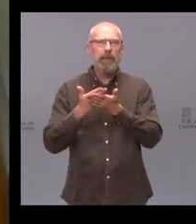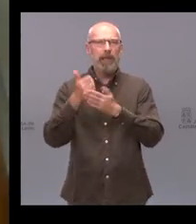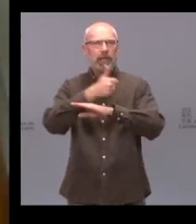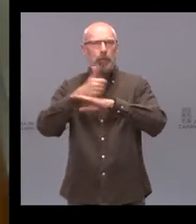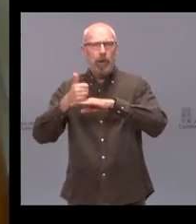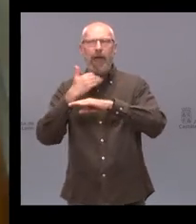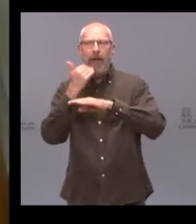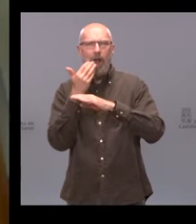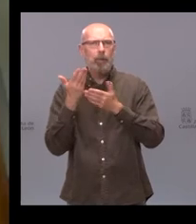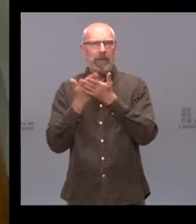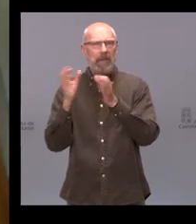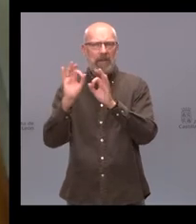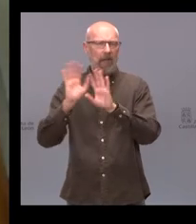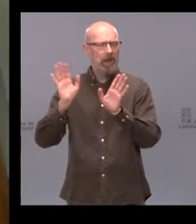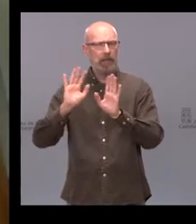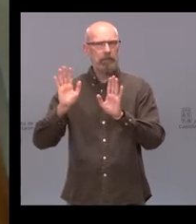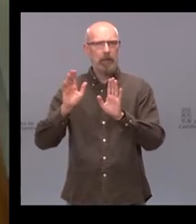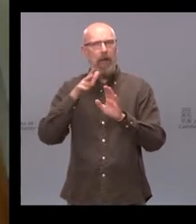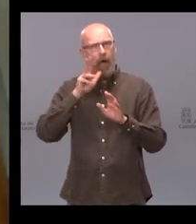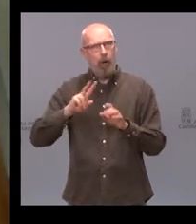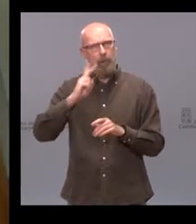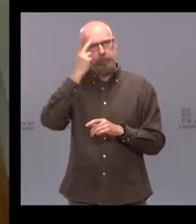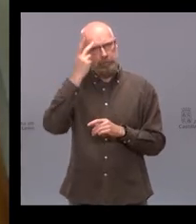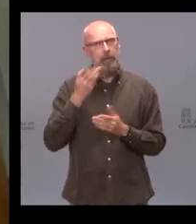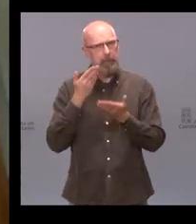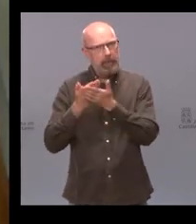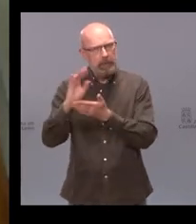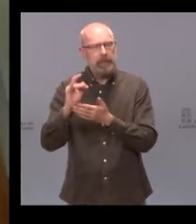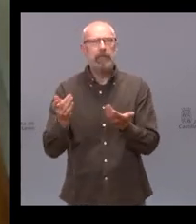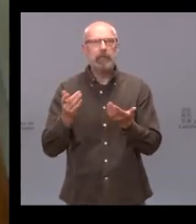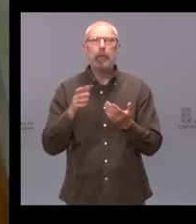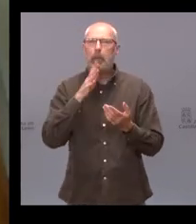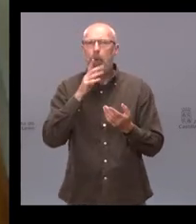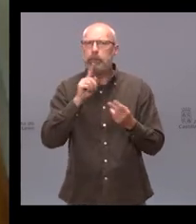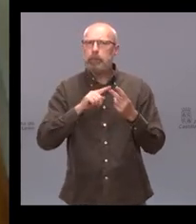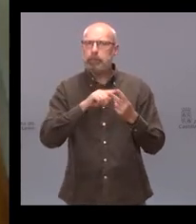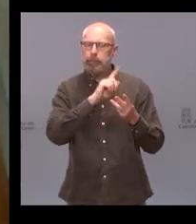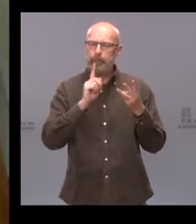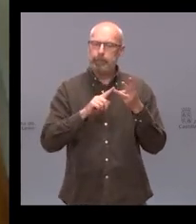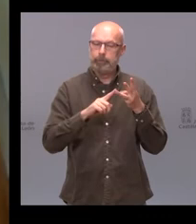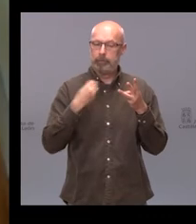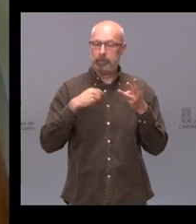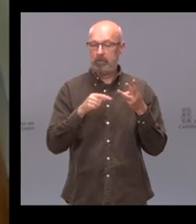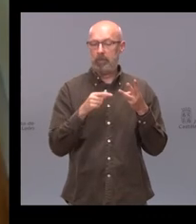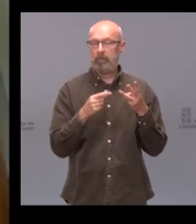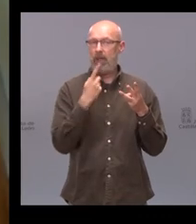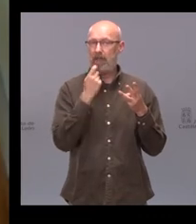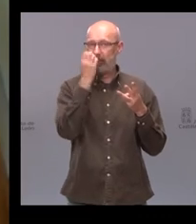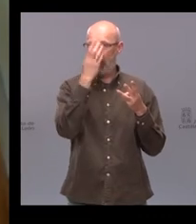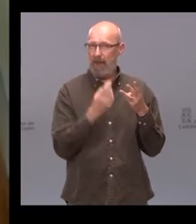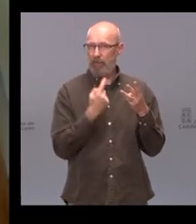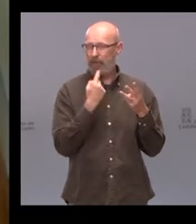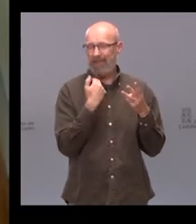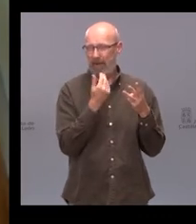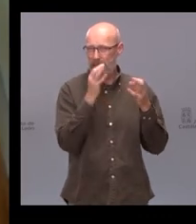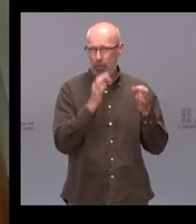había dicho que no, a hacerlo hoy, porque lo hace. Y luego, aunque seguro que en alguna de las páginas del semáforo lo pone,